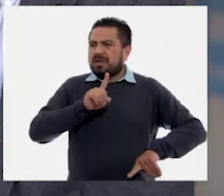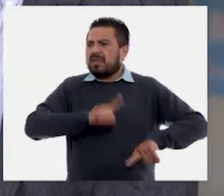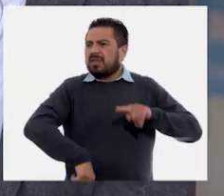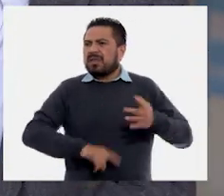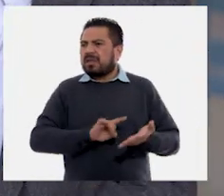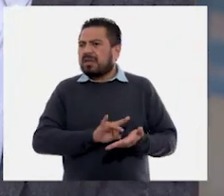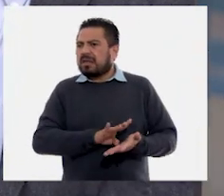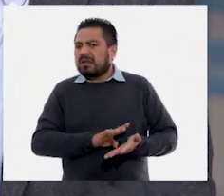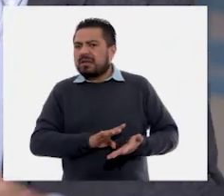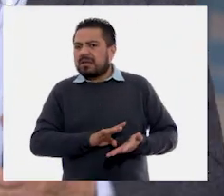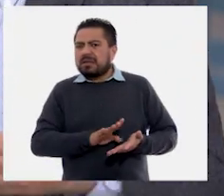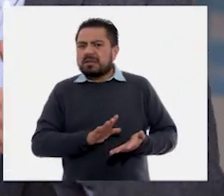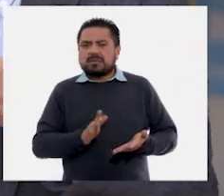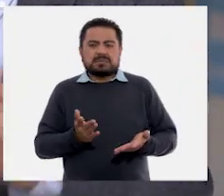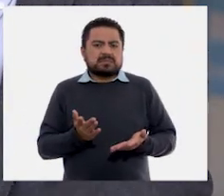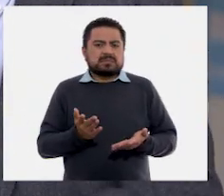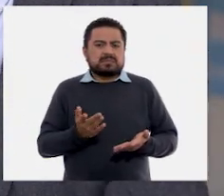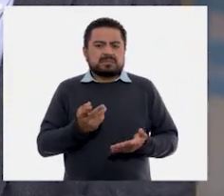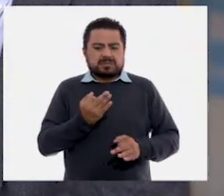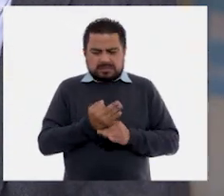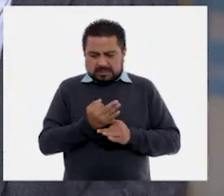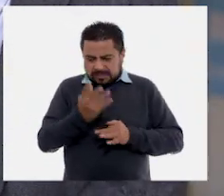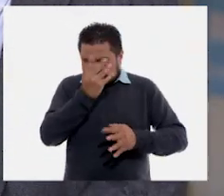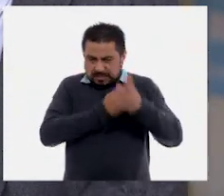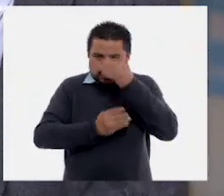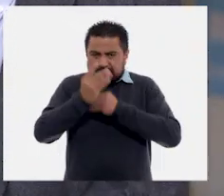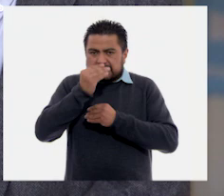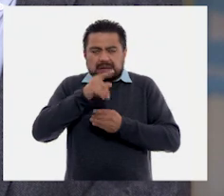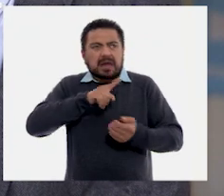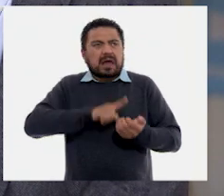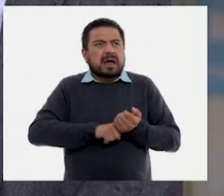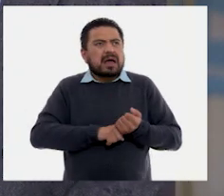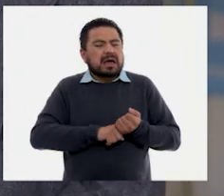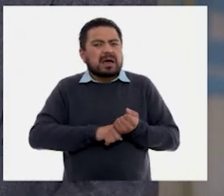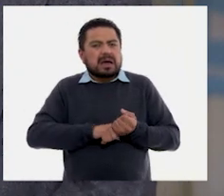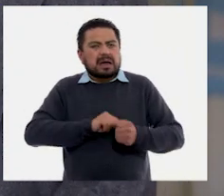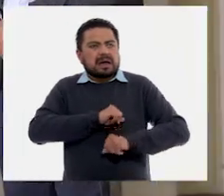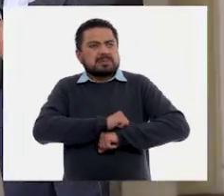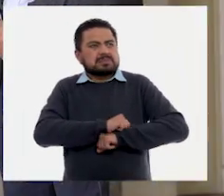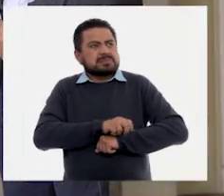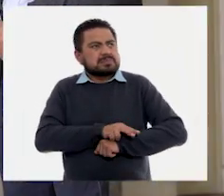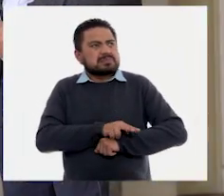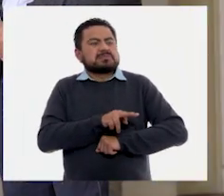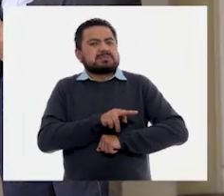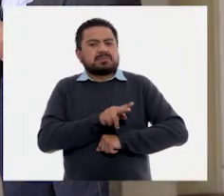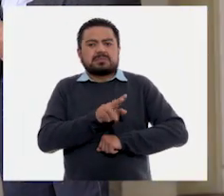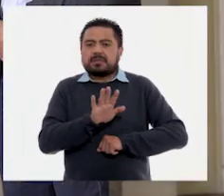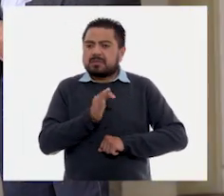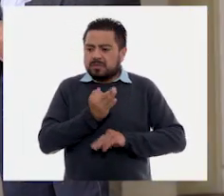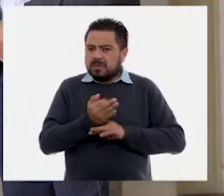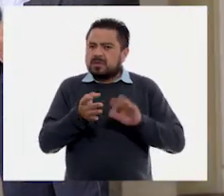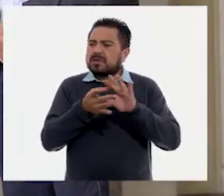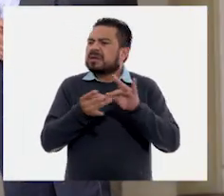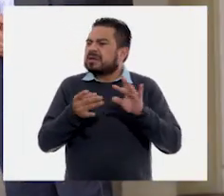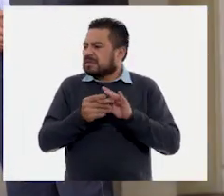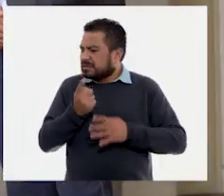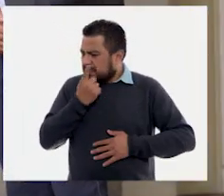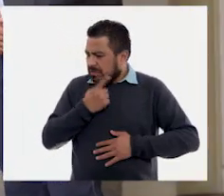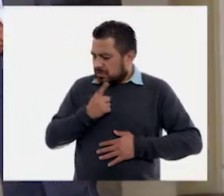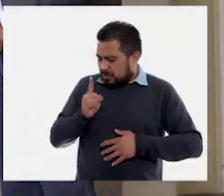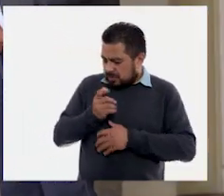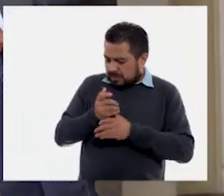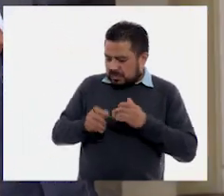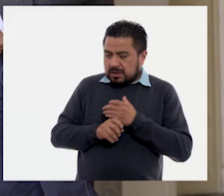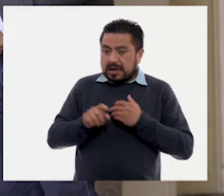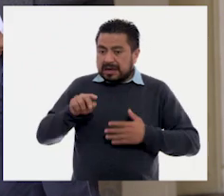rechazamos? Vaya, aprender a balconearnos o a ventanearnos. Arnaldo, dime una cosa, pero